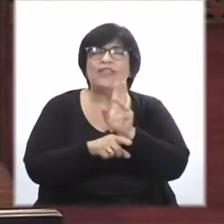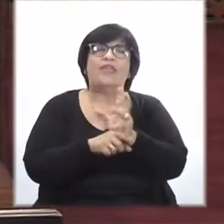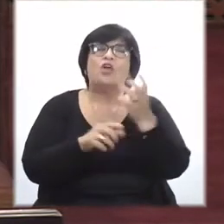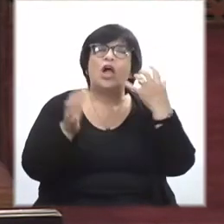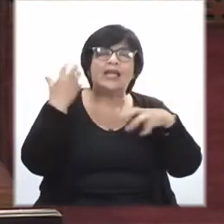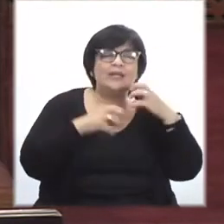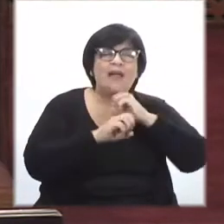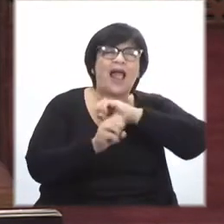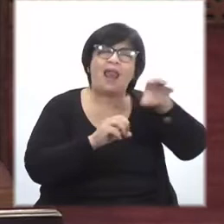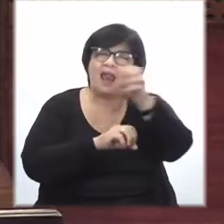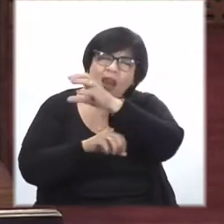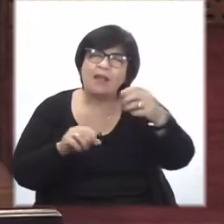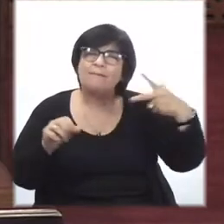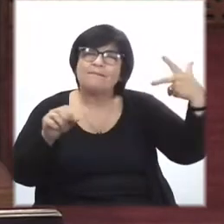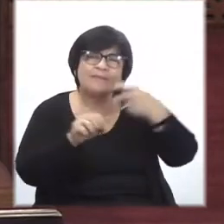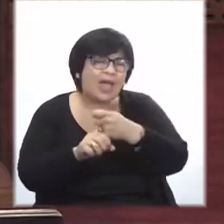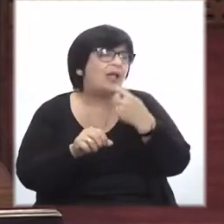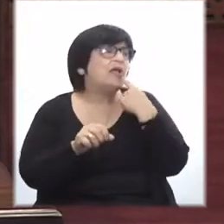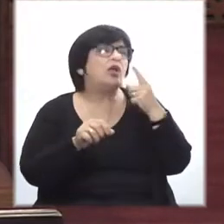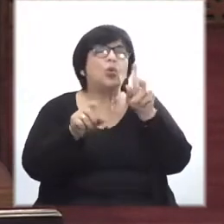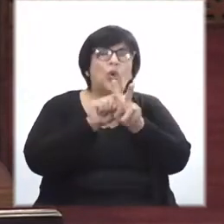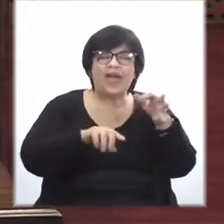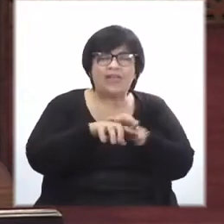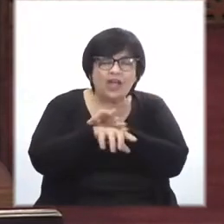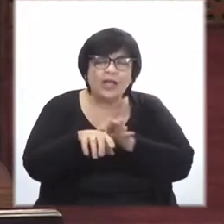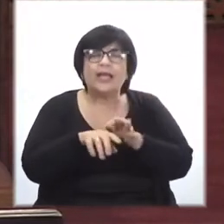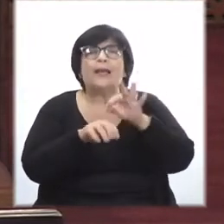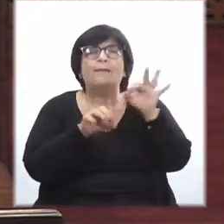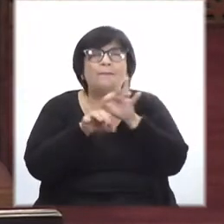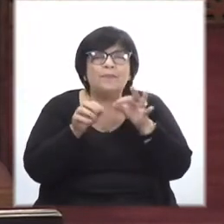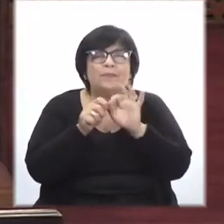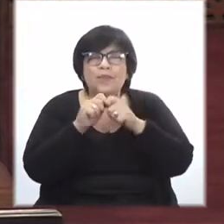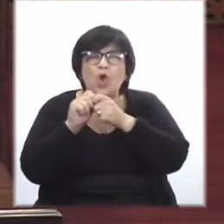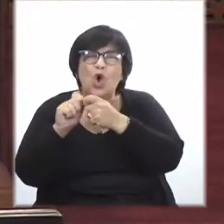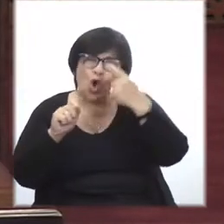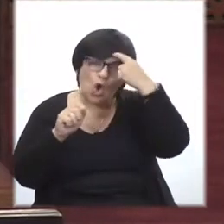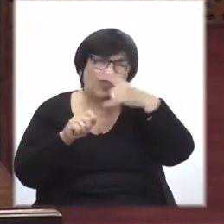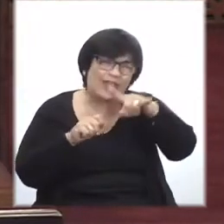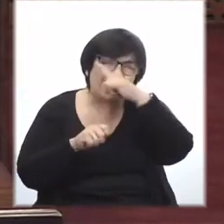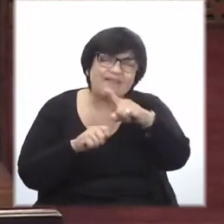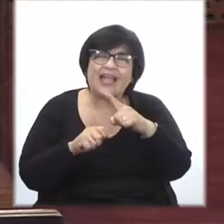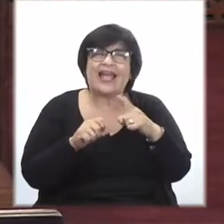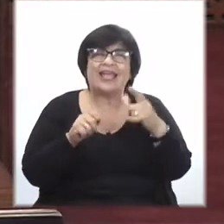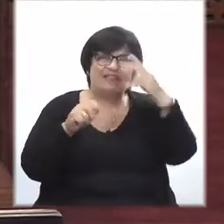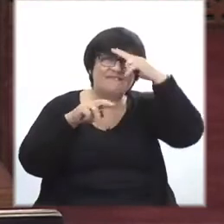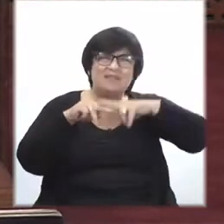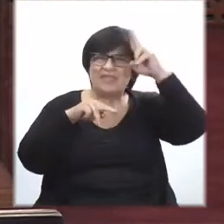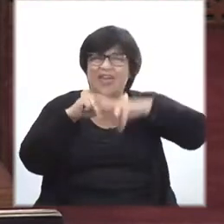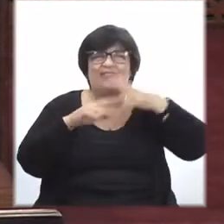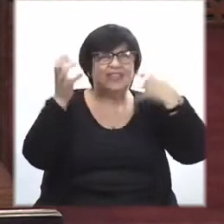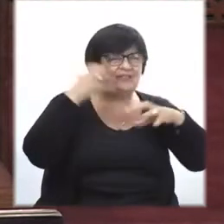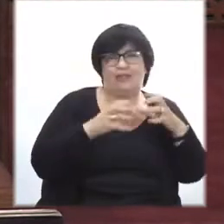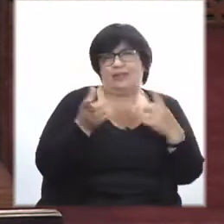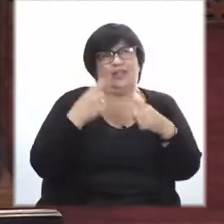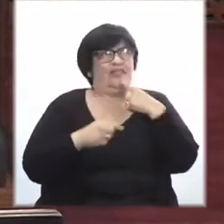la vacunación antiaftósica, el combate al sarna y al piojo bovino, la brucelosis, etc. Por lo tanto, no puede decirse que